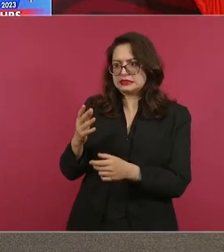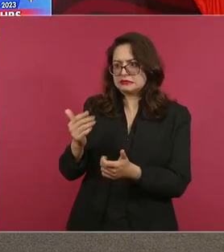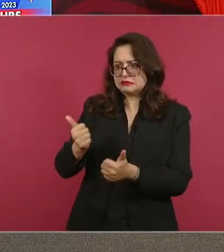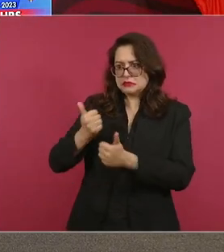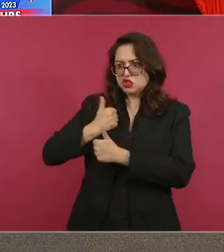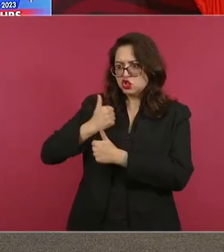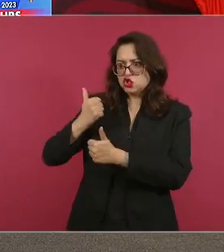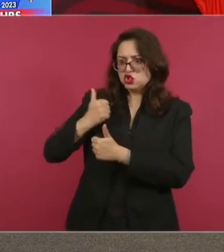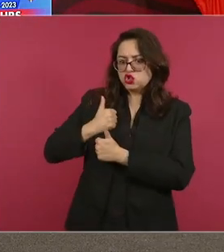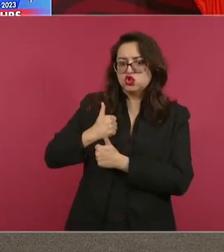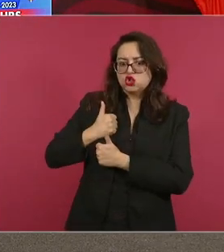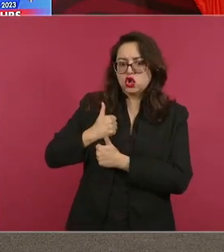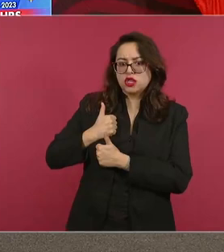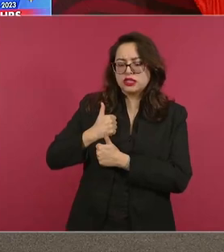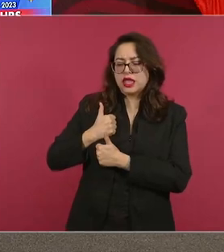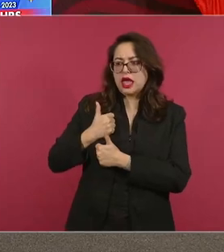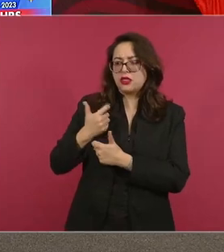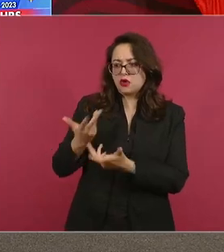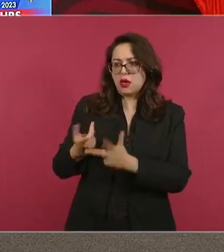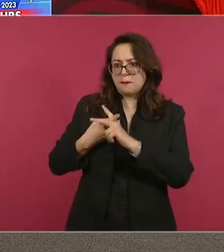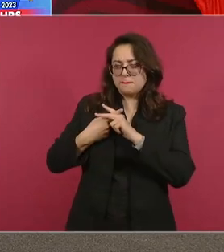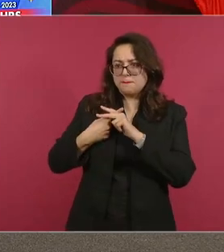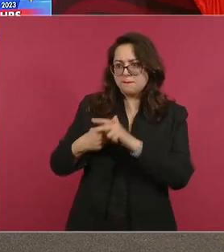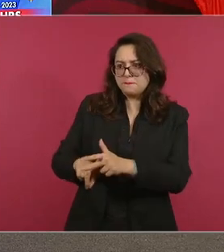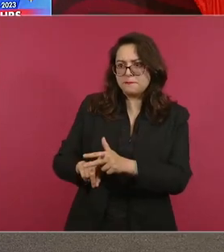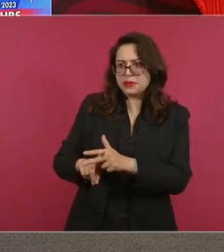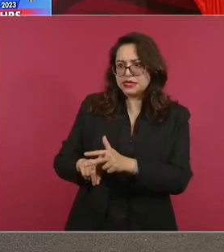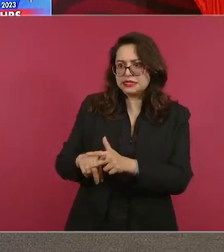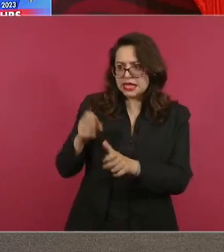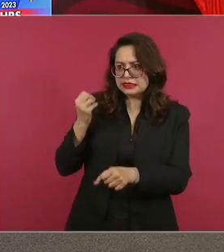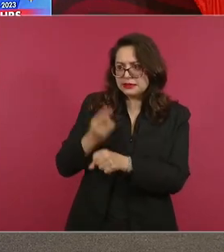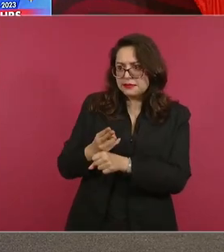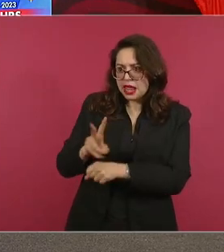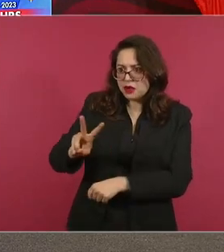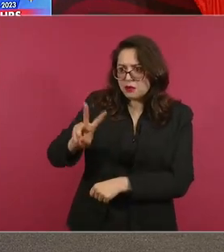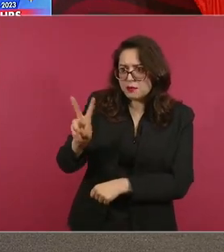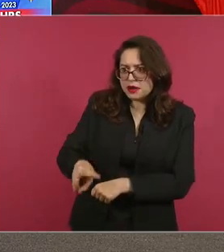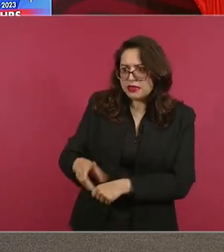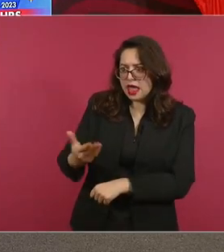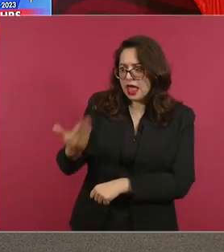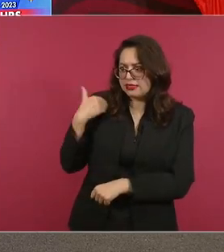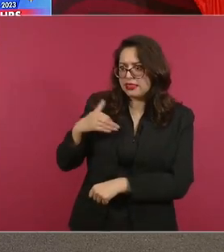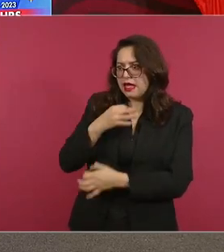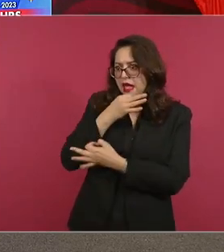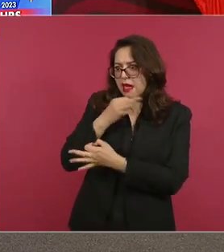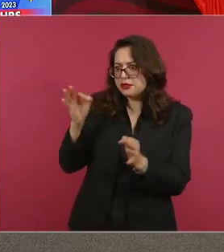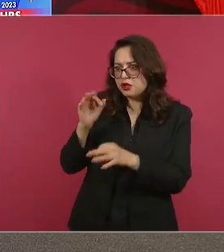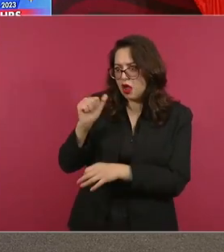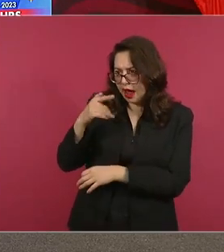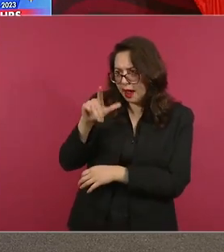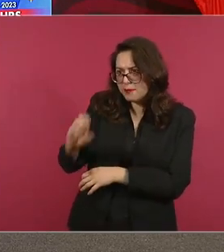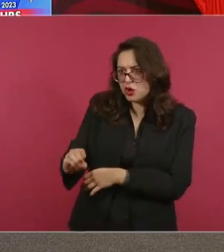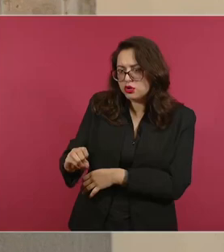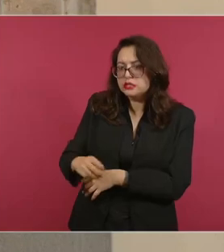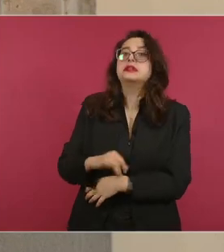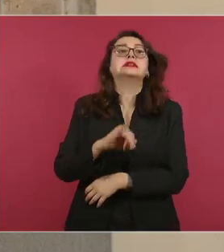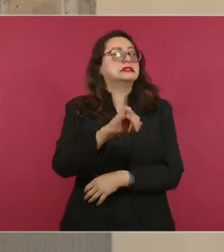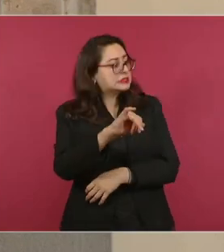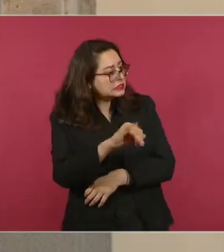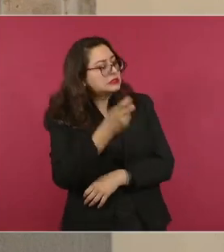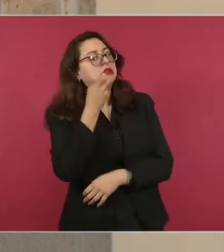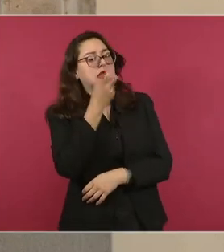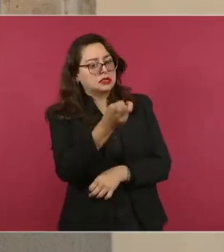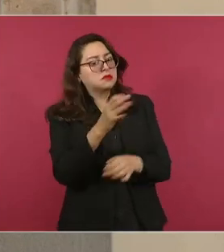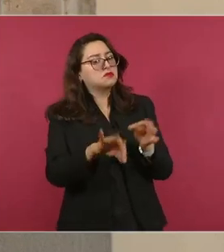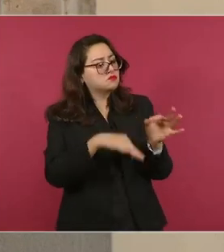que se activó, lo anunció el presidente de la República, Andrés Manuel López Obrador, esto a manera preventiva. Así es,